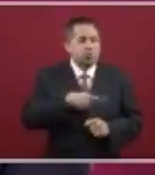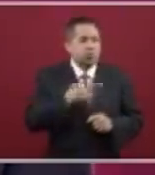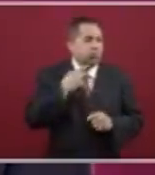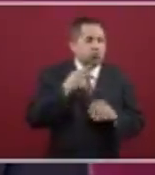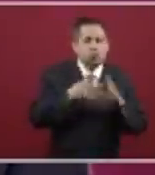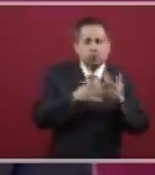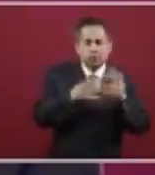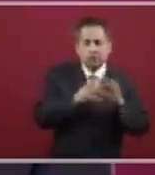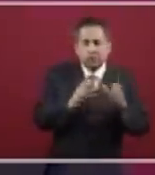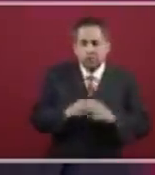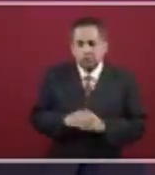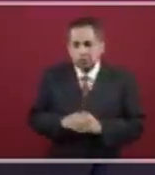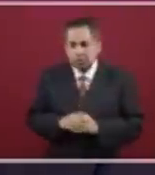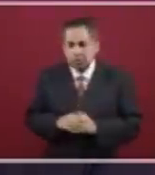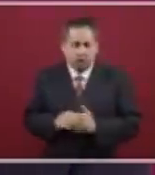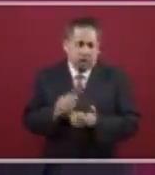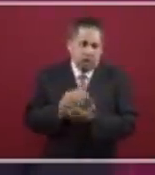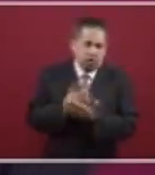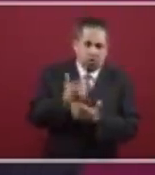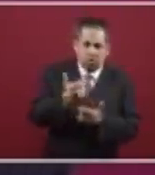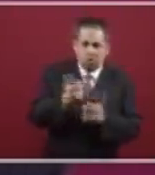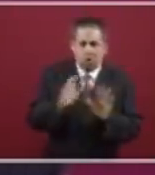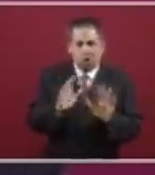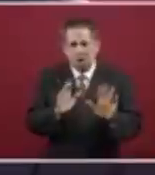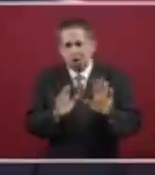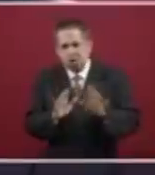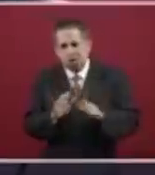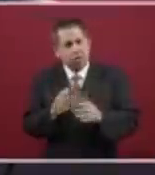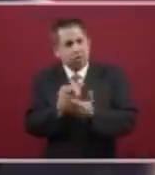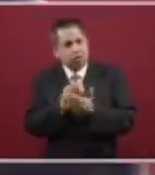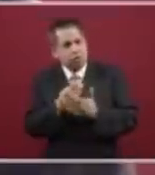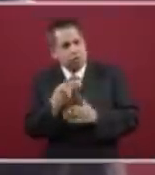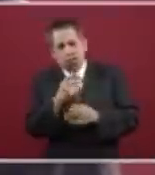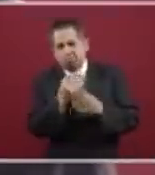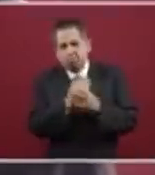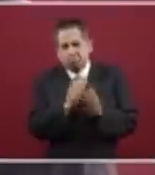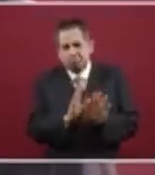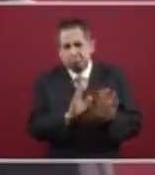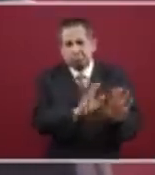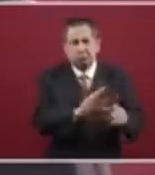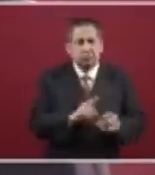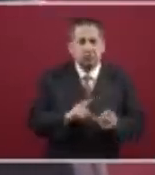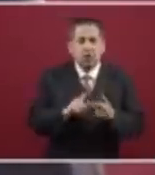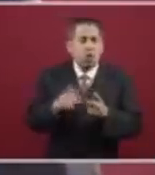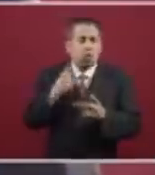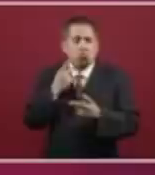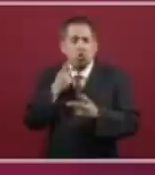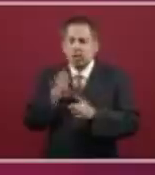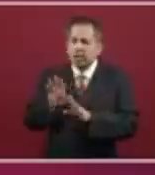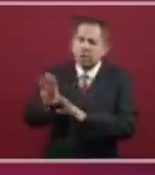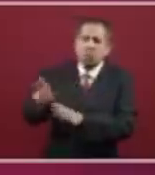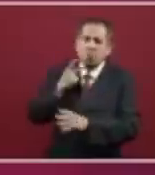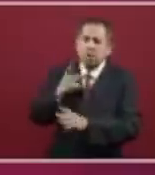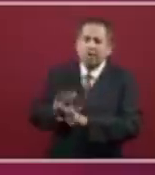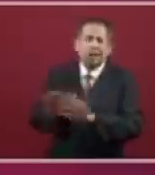políticos, decían, la economía es asunto de los economistas, la política es asunto de los políticos.